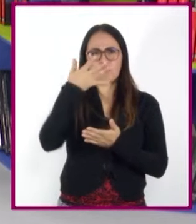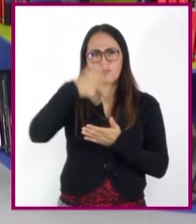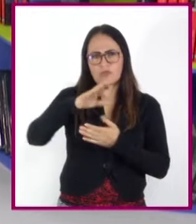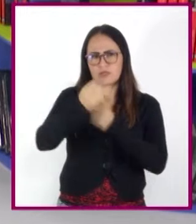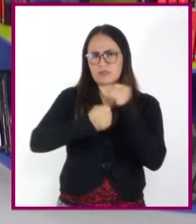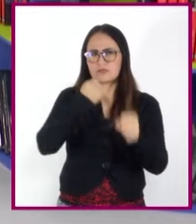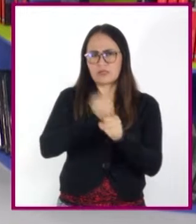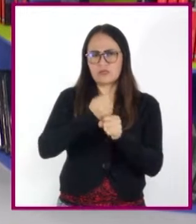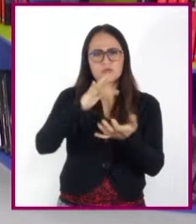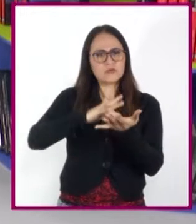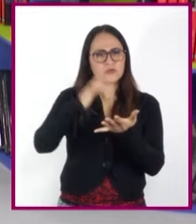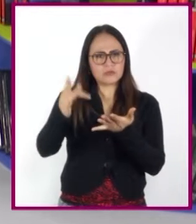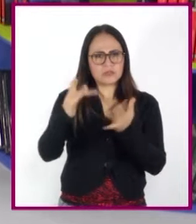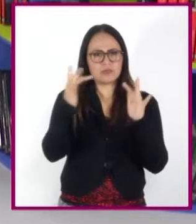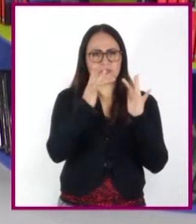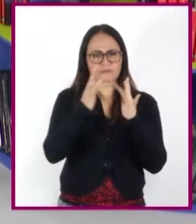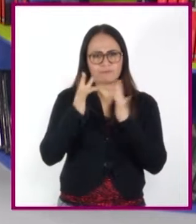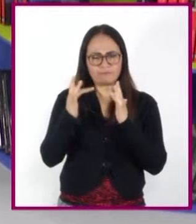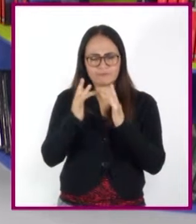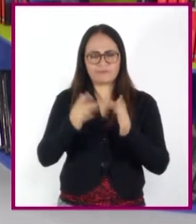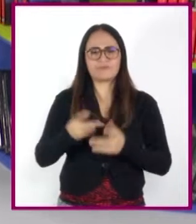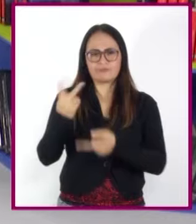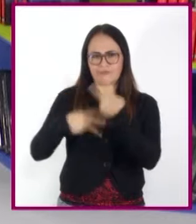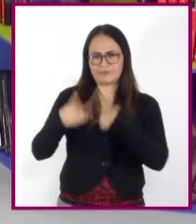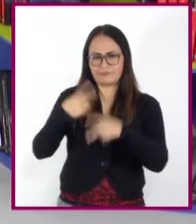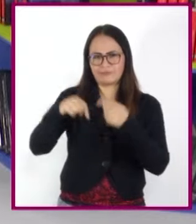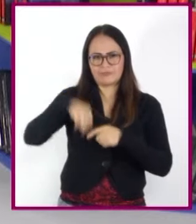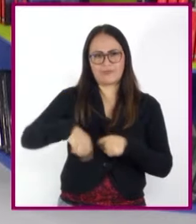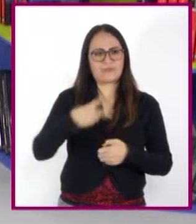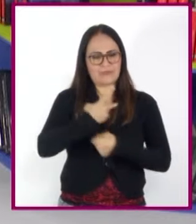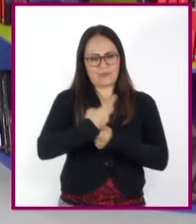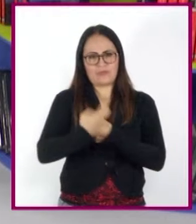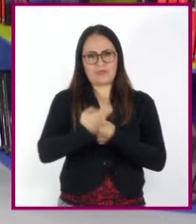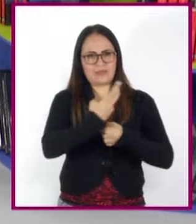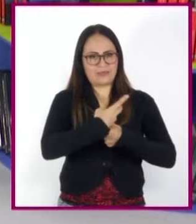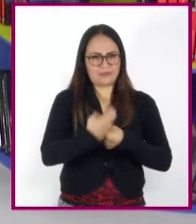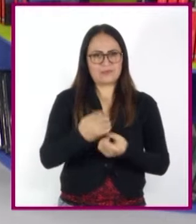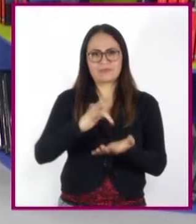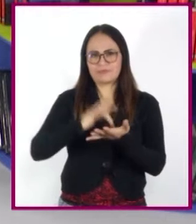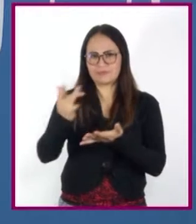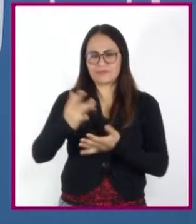por acompañarnos. Gracias por la invitación. Gracias a ustedes.